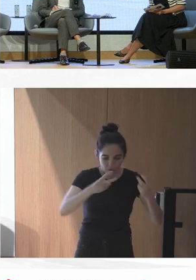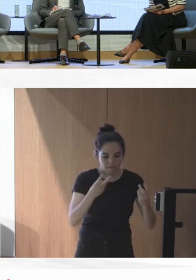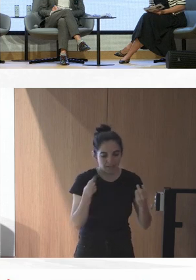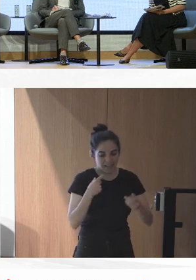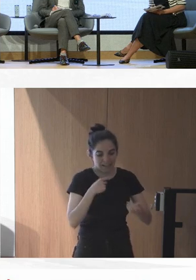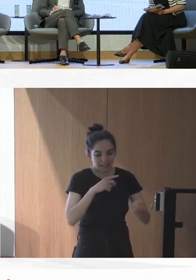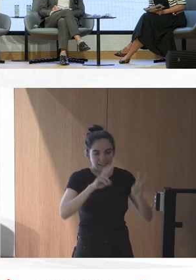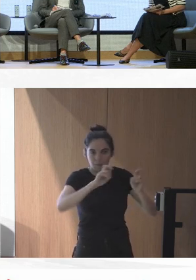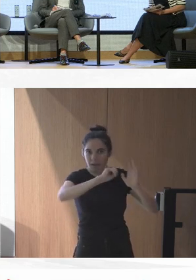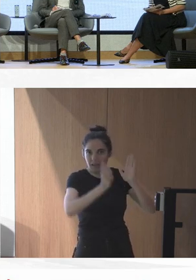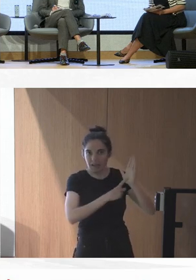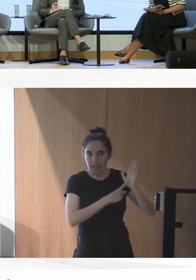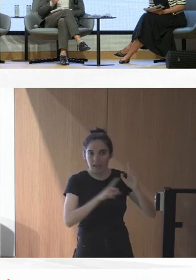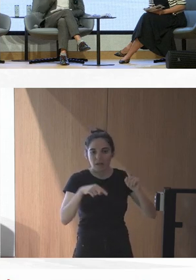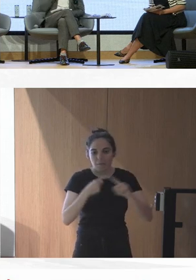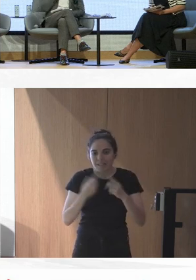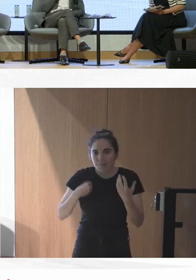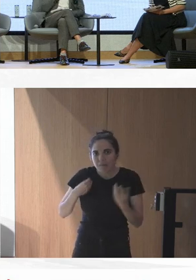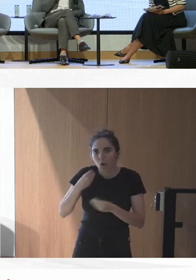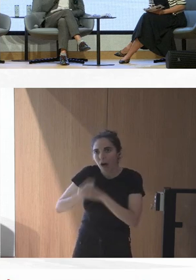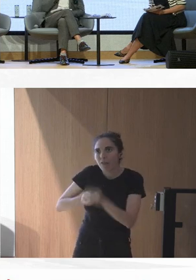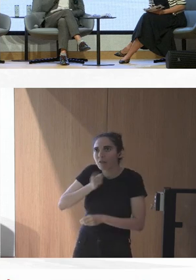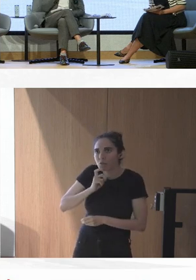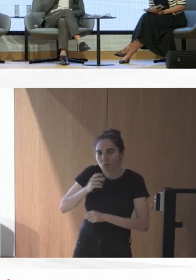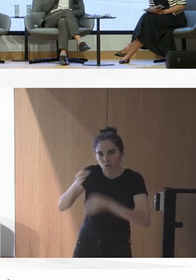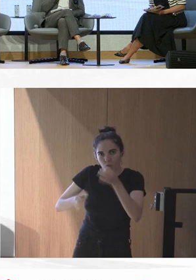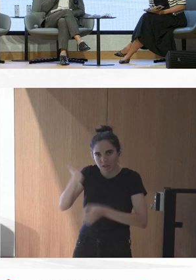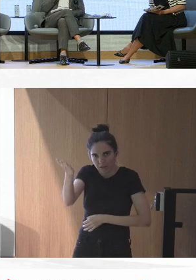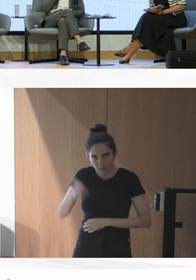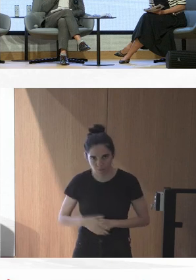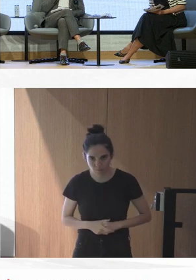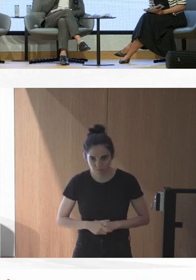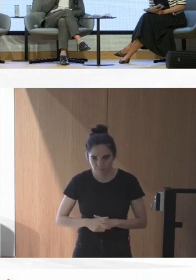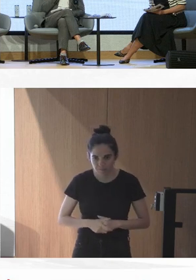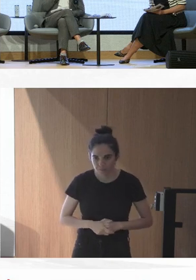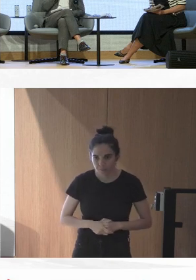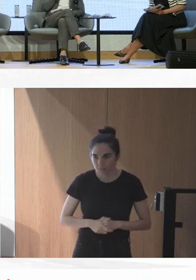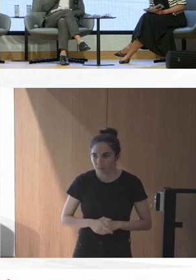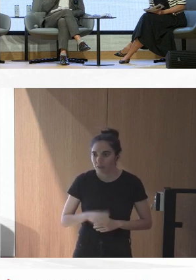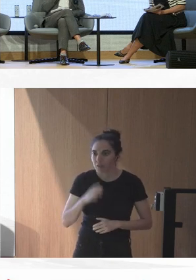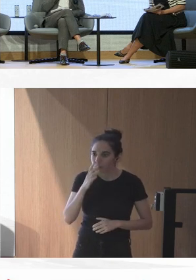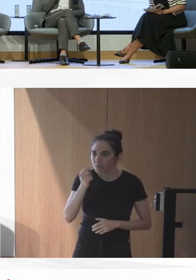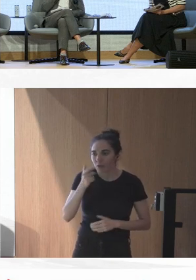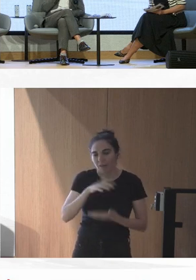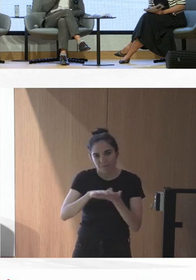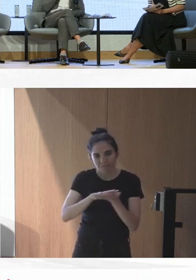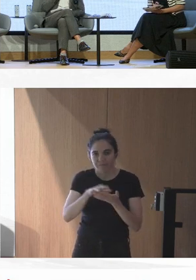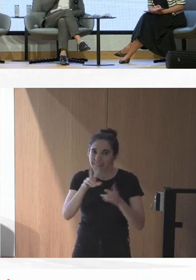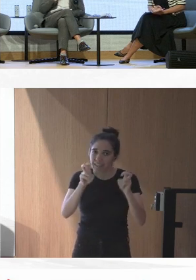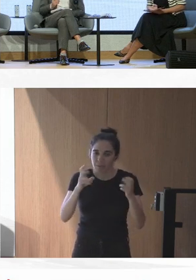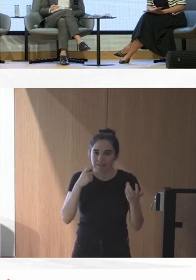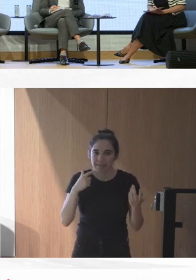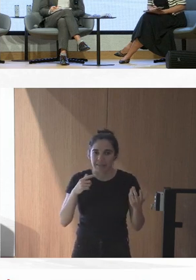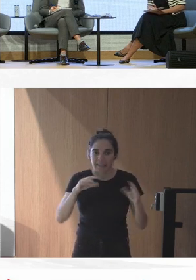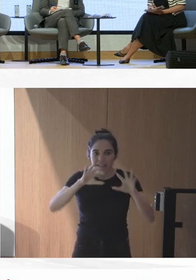que también en las prácticas jurisdiccionales, ¿no? Eso habla de alguna forma también de la crisis un poco del sistema universal